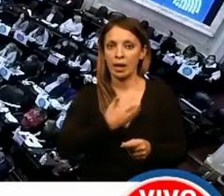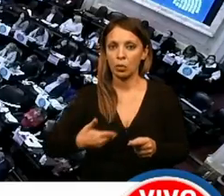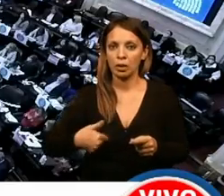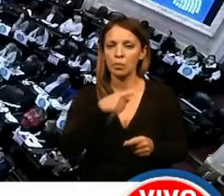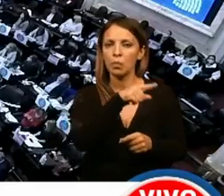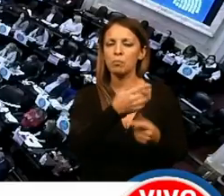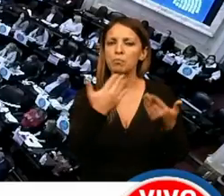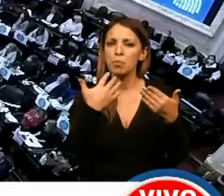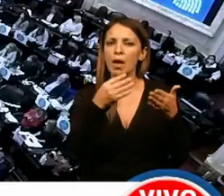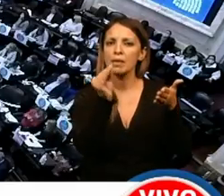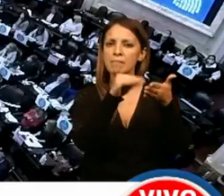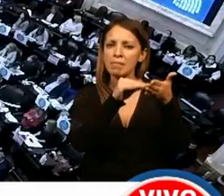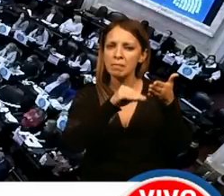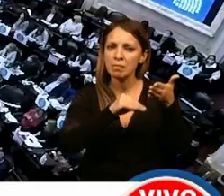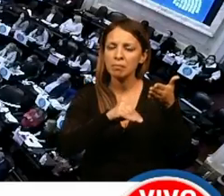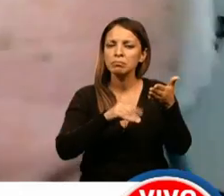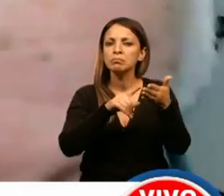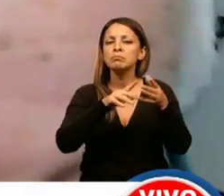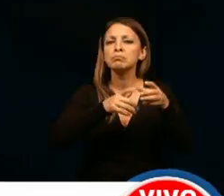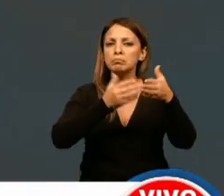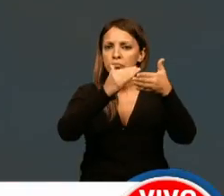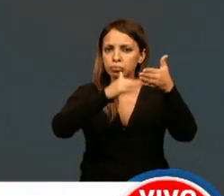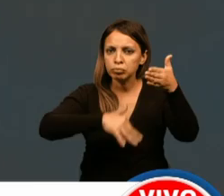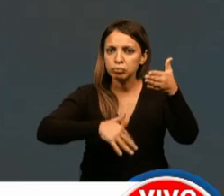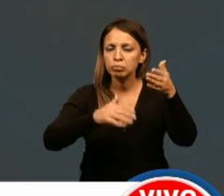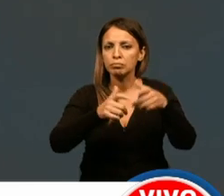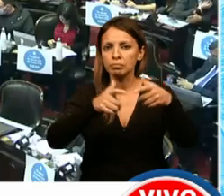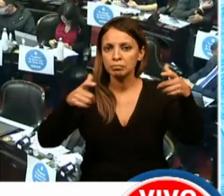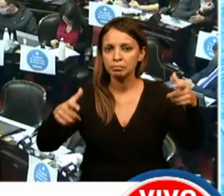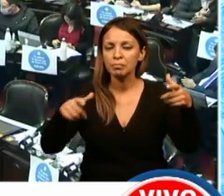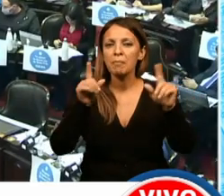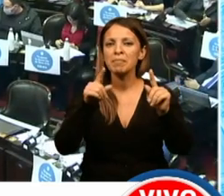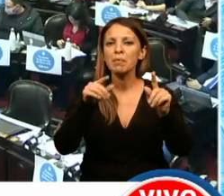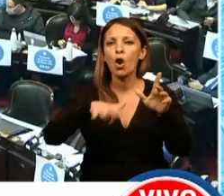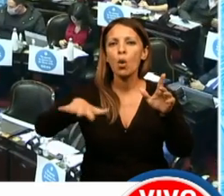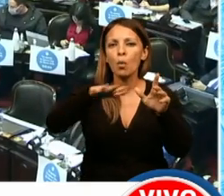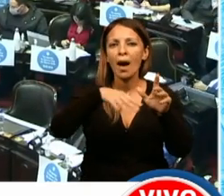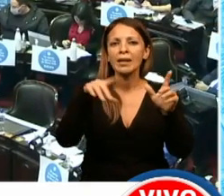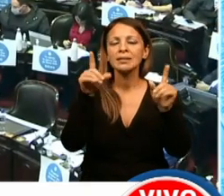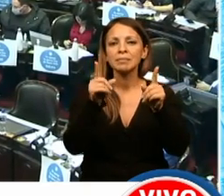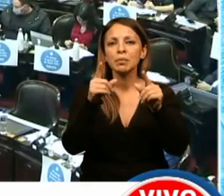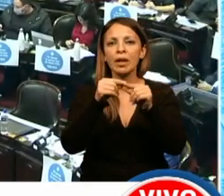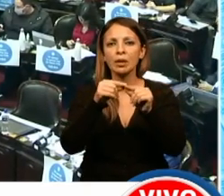ampliar los territorios mencionados en el artículo 75